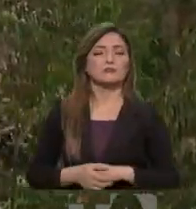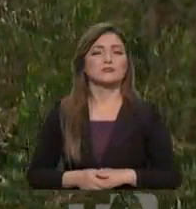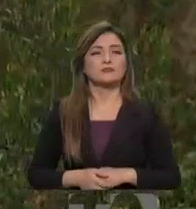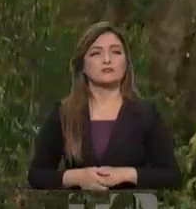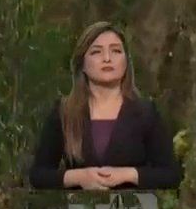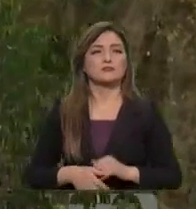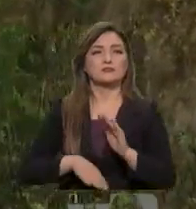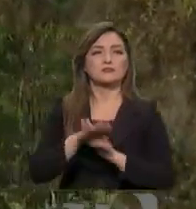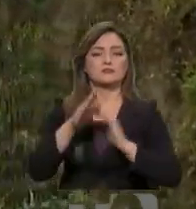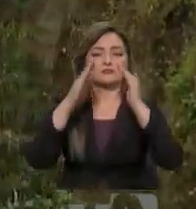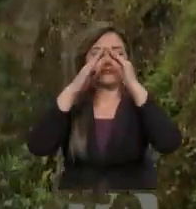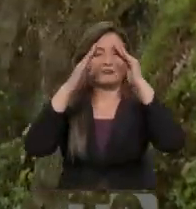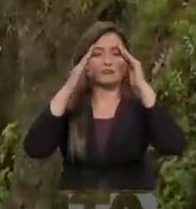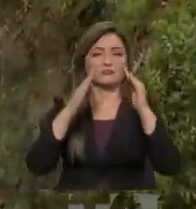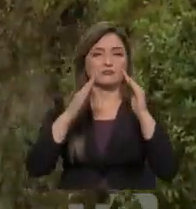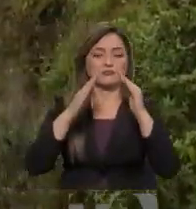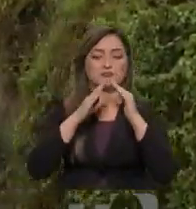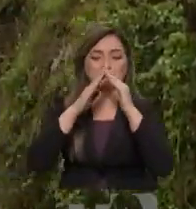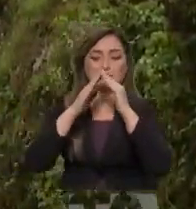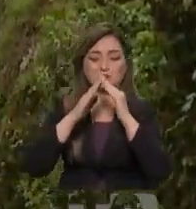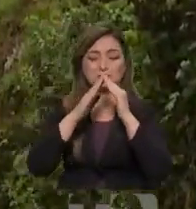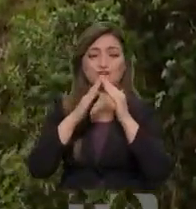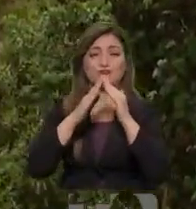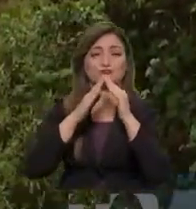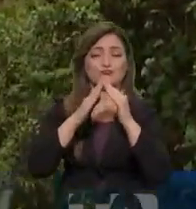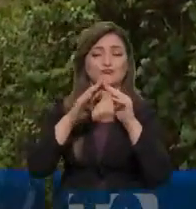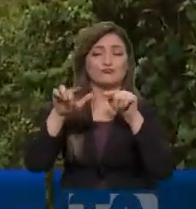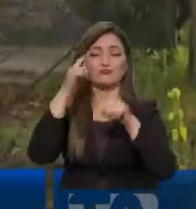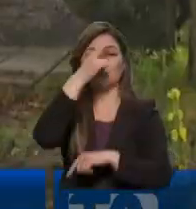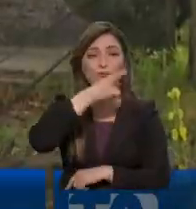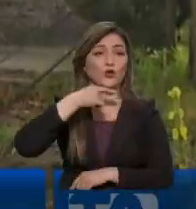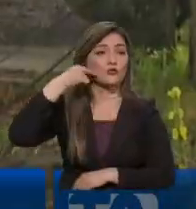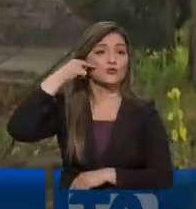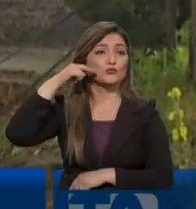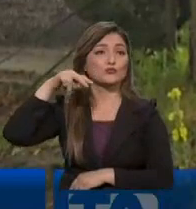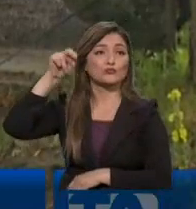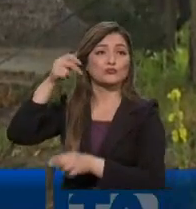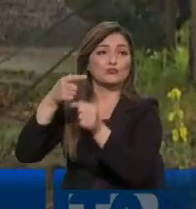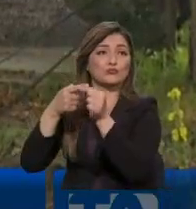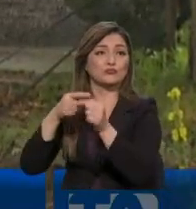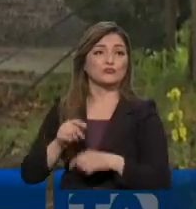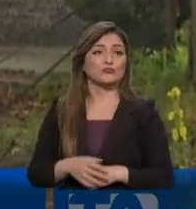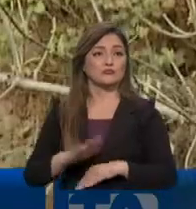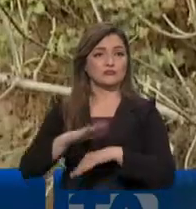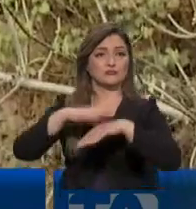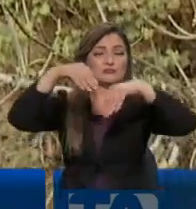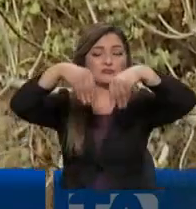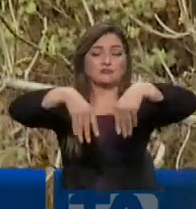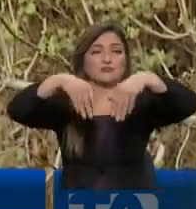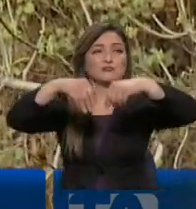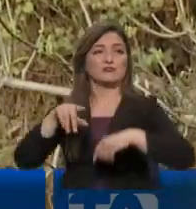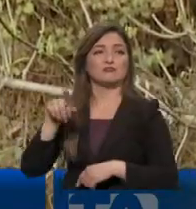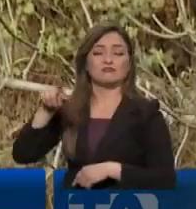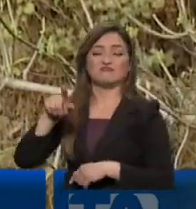Cada vez son más viviendas las que se encuentran al borde de la quebrada Carretas en el sector de Carapungo, en el norte de Quito. Las fuertes lluvias de los últimos